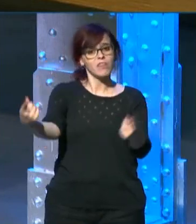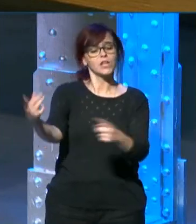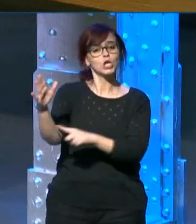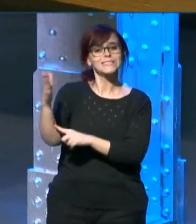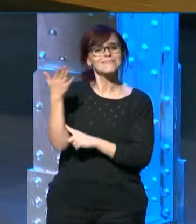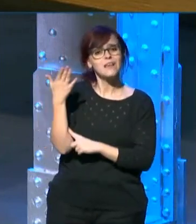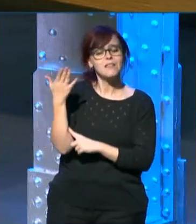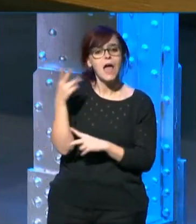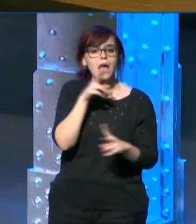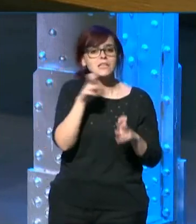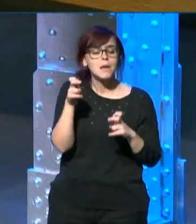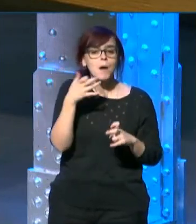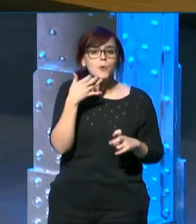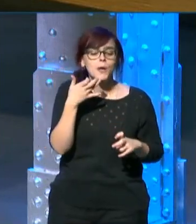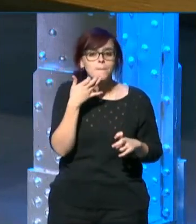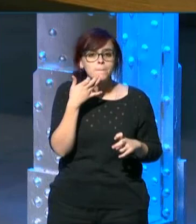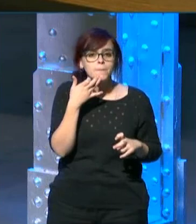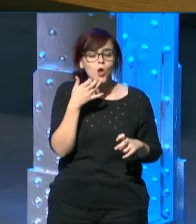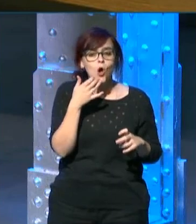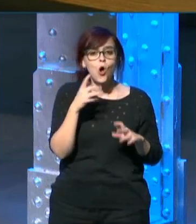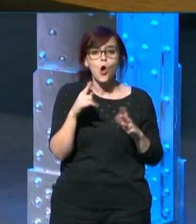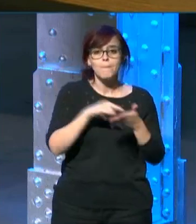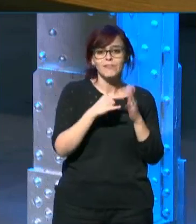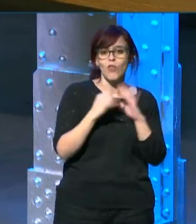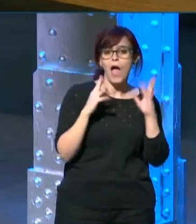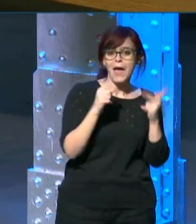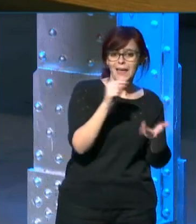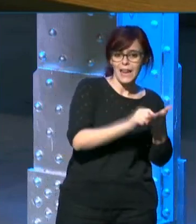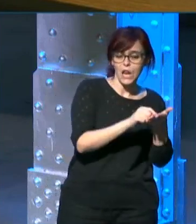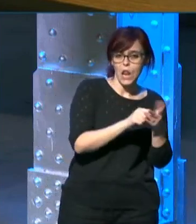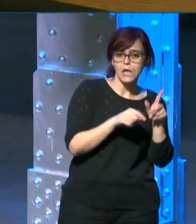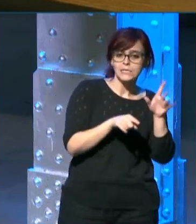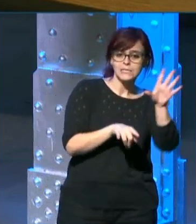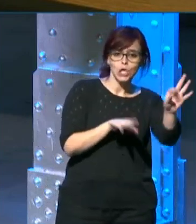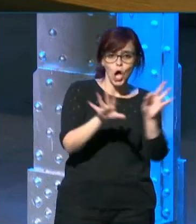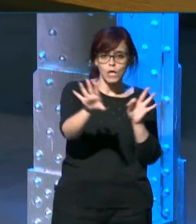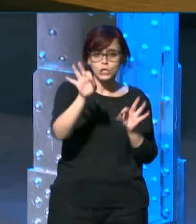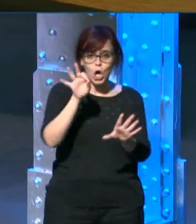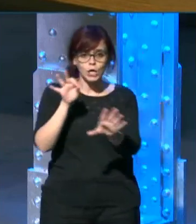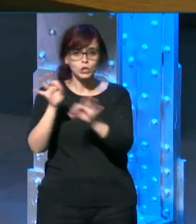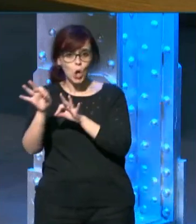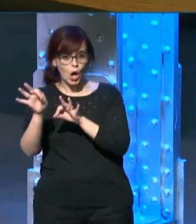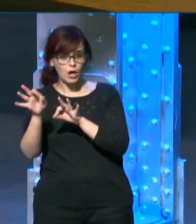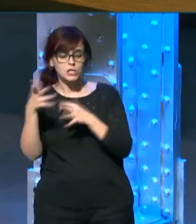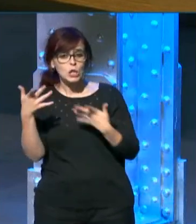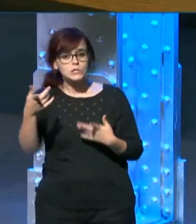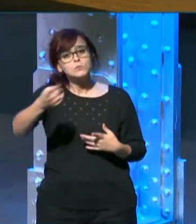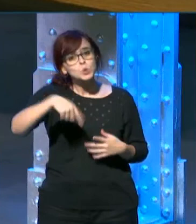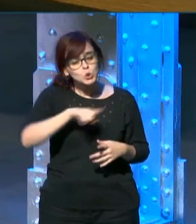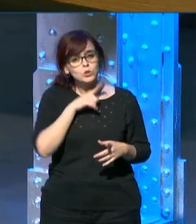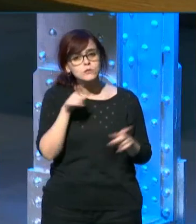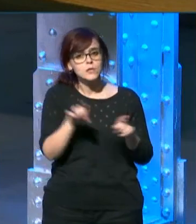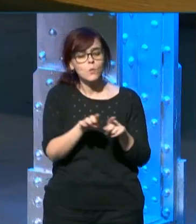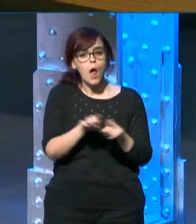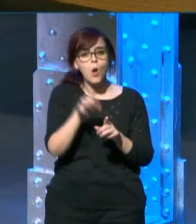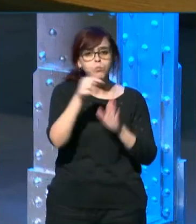que usar un método ágil y en qué momento tenemos que usar otro. O sea, en el libro tratáis de alguna manera de enfocar los puntos